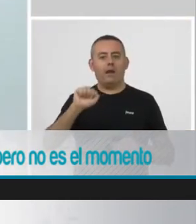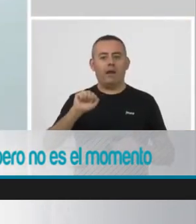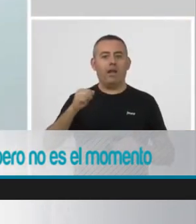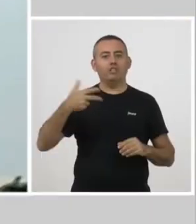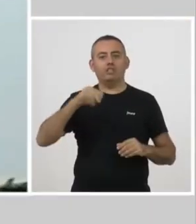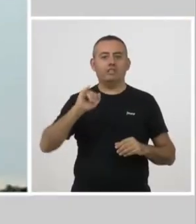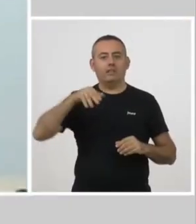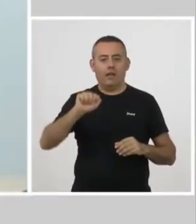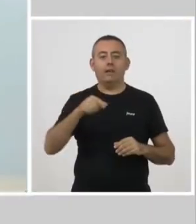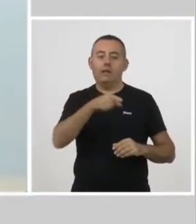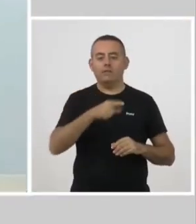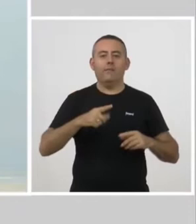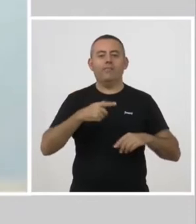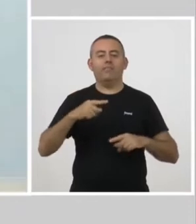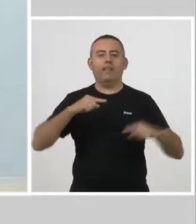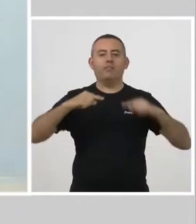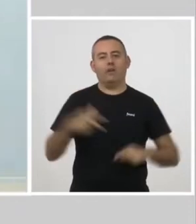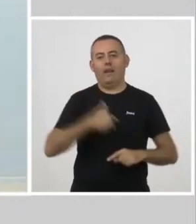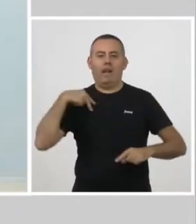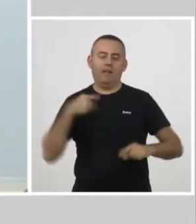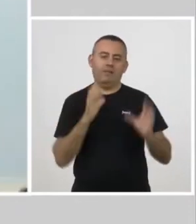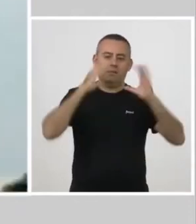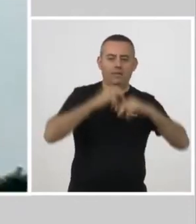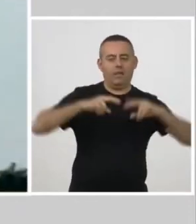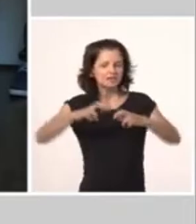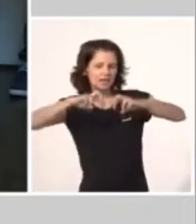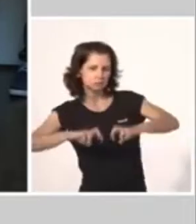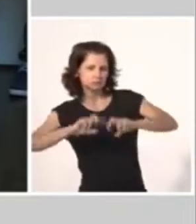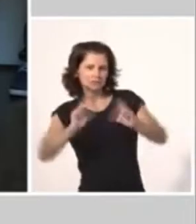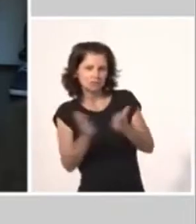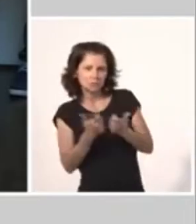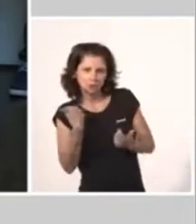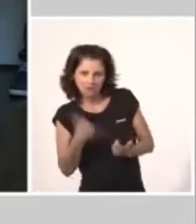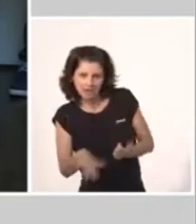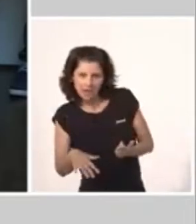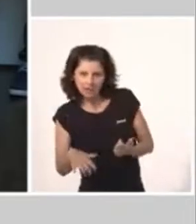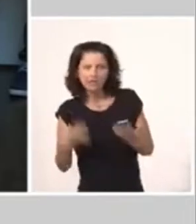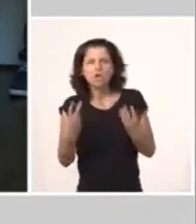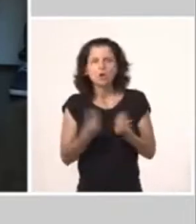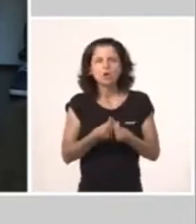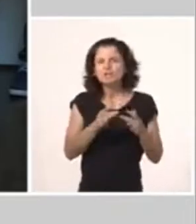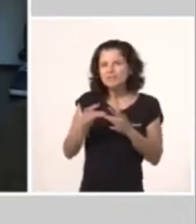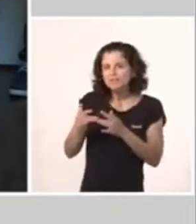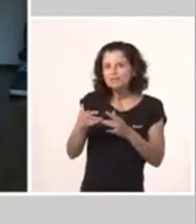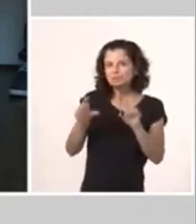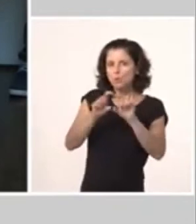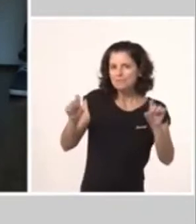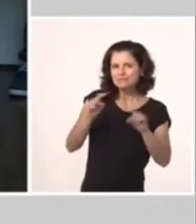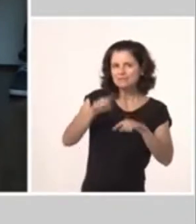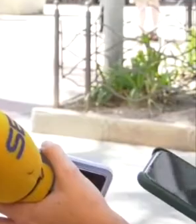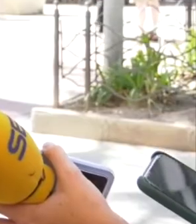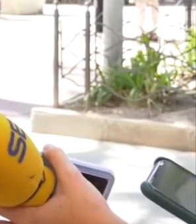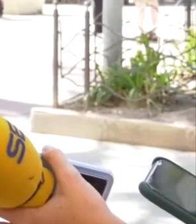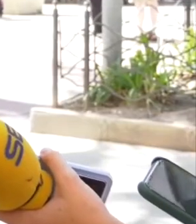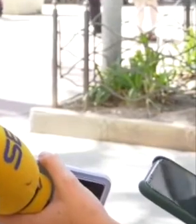presente a las primarias de compromís para ser la candidata a la presidencia de la generalitat en 2023 pero ahora no es